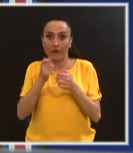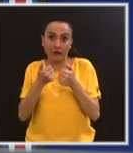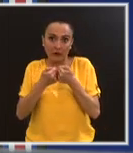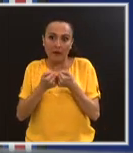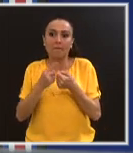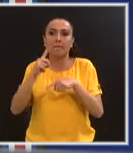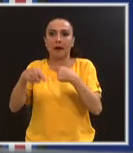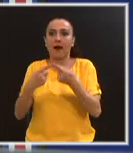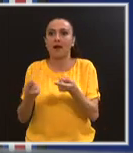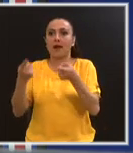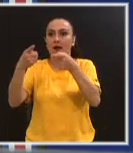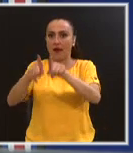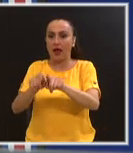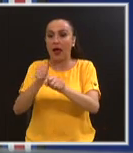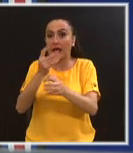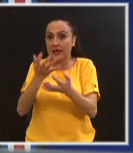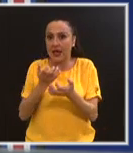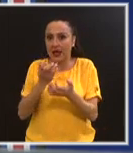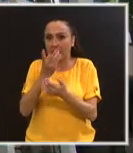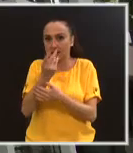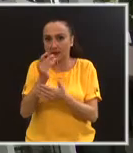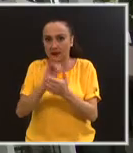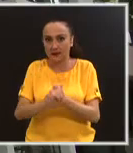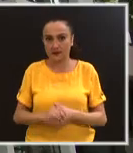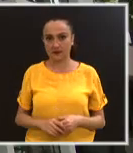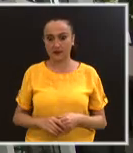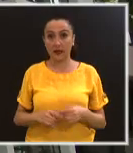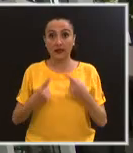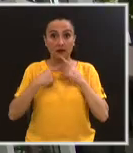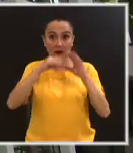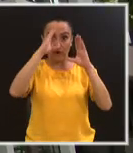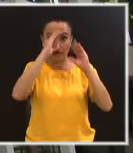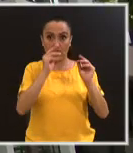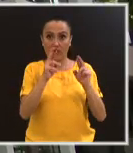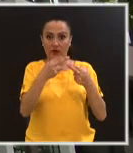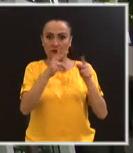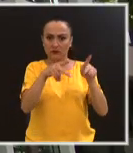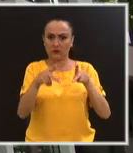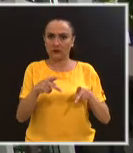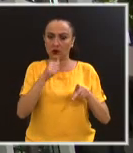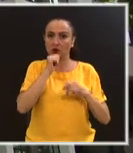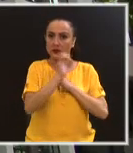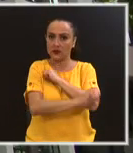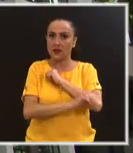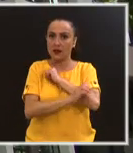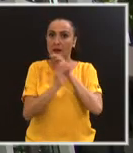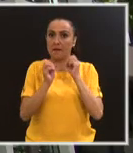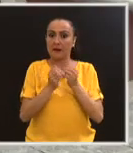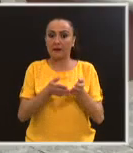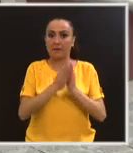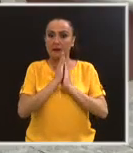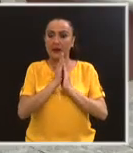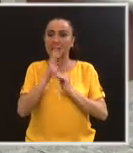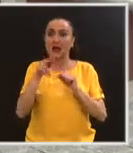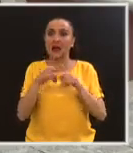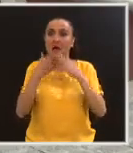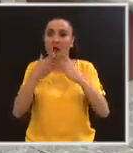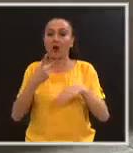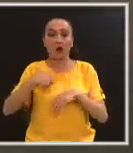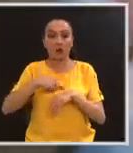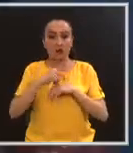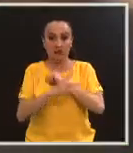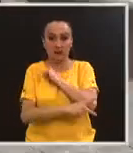sentimental eh desean contraer matrimonio según datos del registro civil los extranjeros que más piden naturalizarse en nuestro